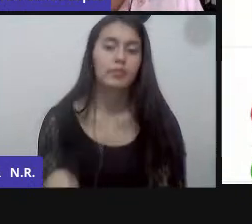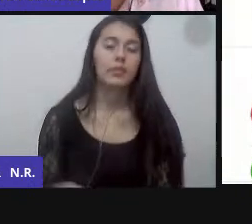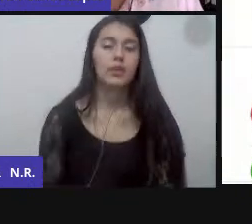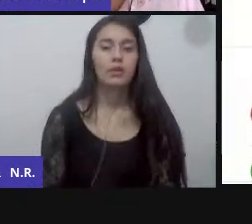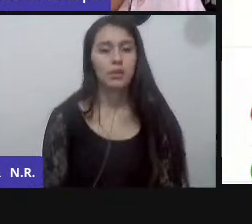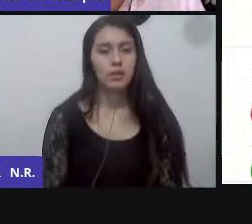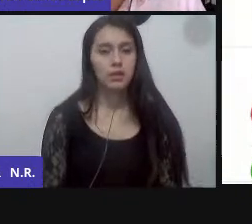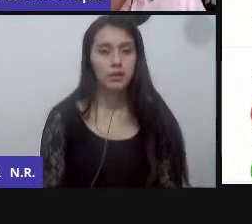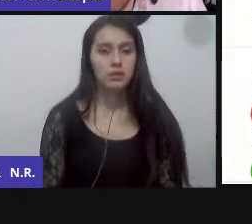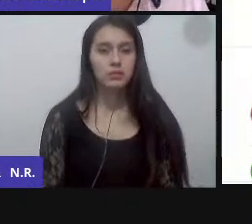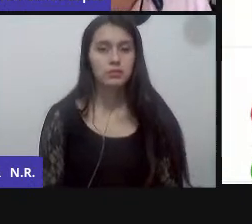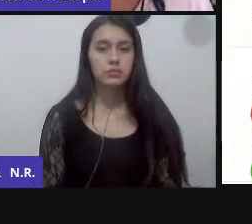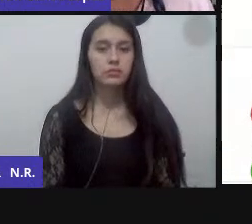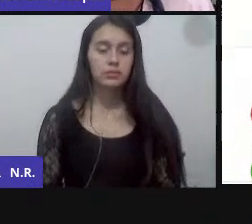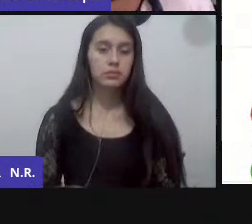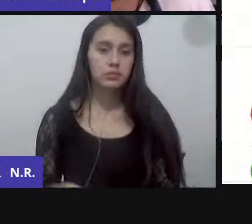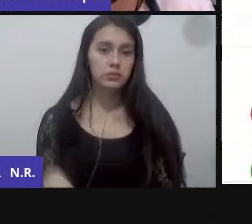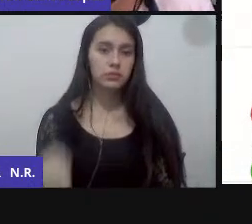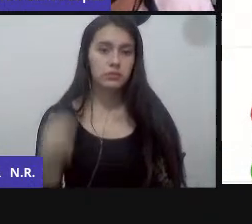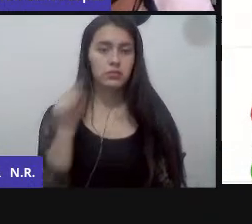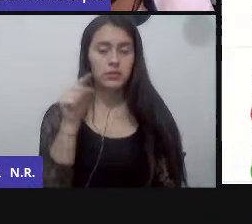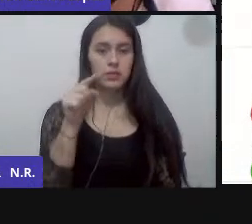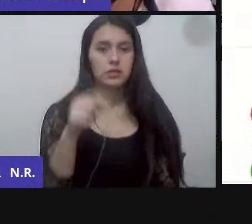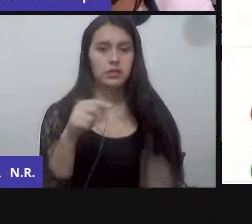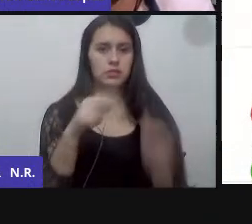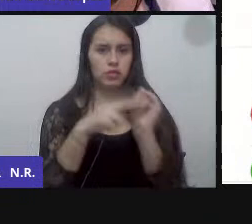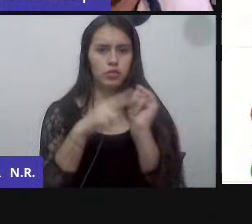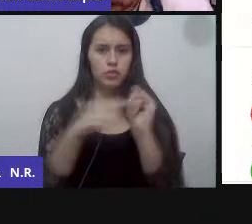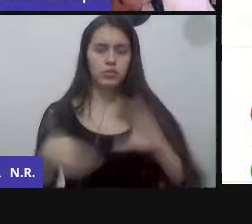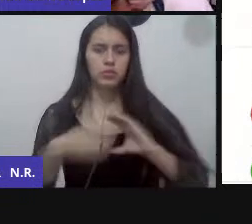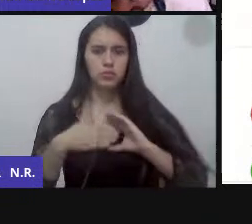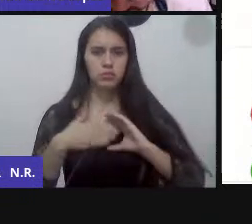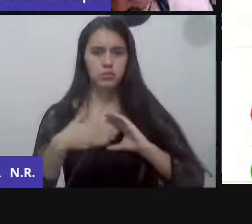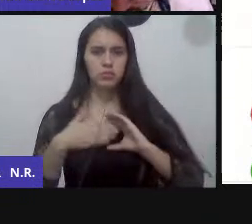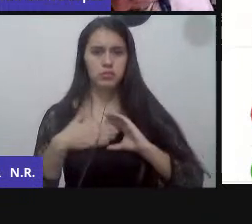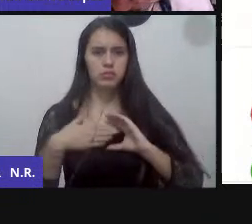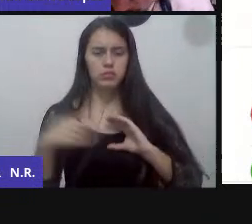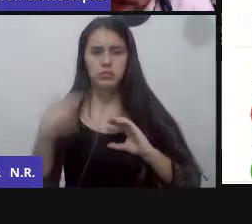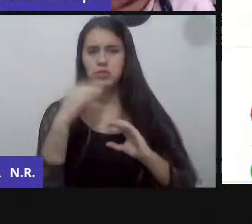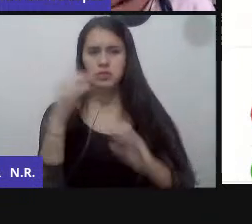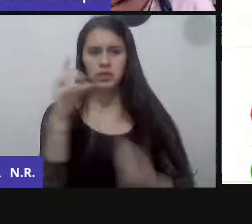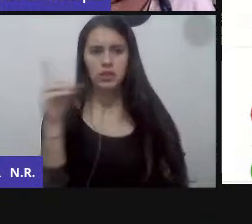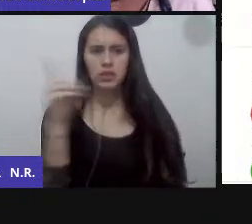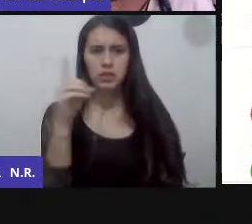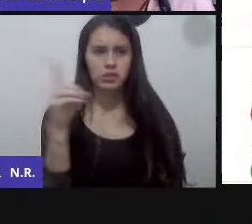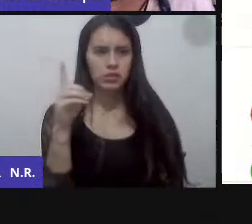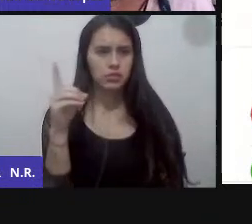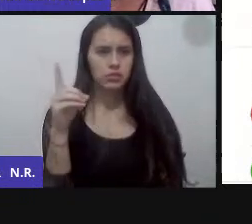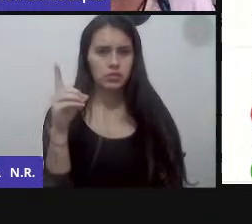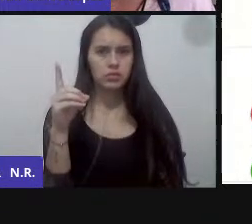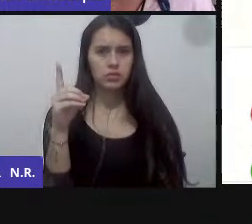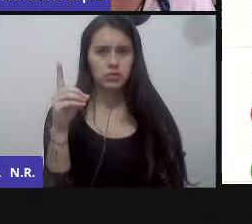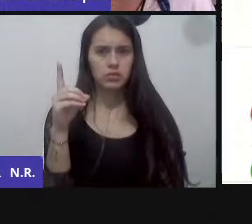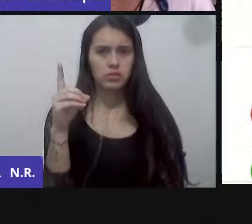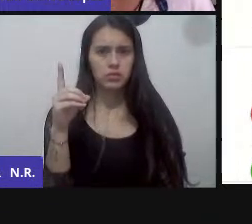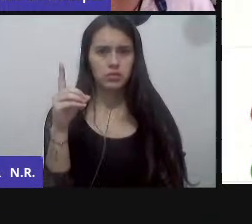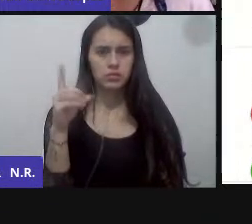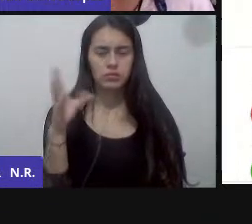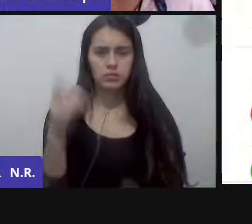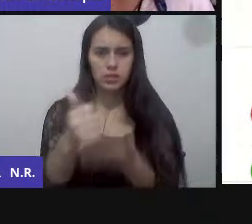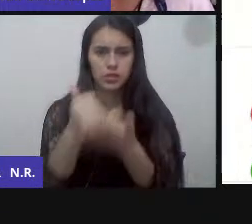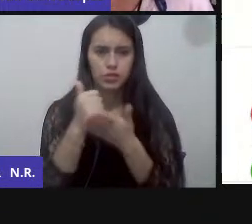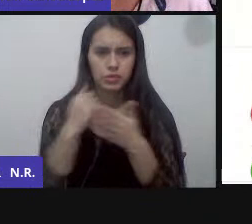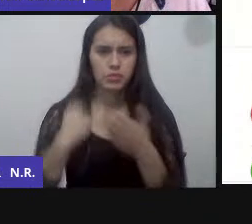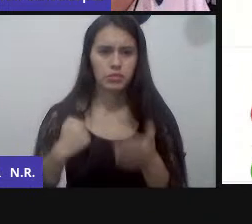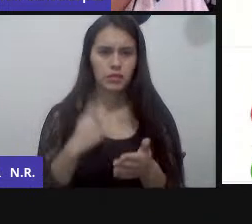de YouTube. El personal. Entonces, aquí está a la derecha. No sé si se está viendo. George, ayúdame que estoy